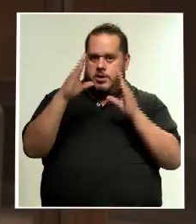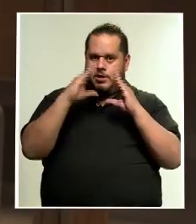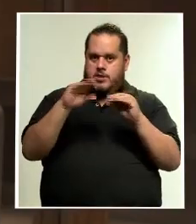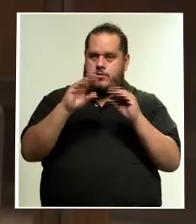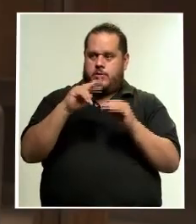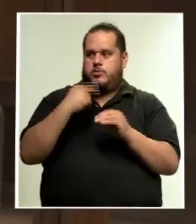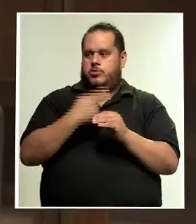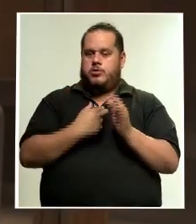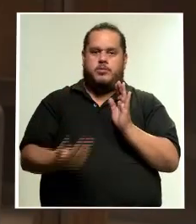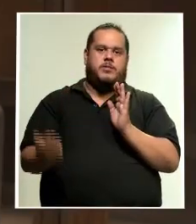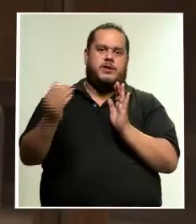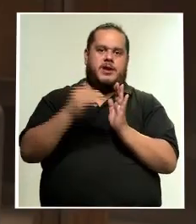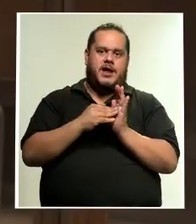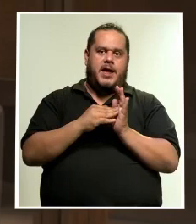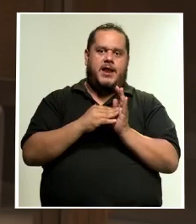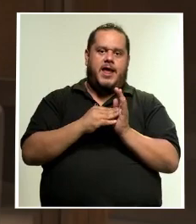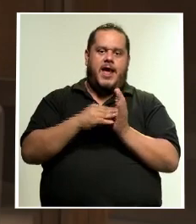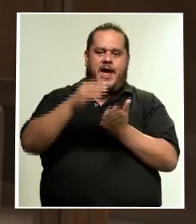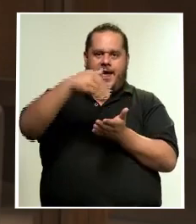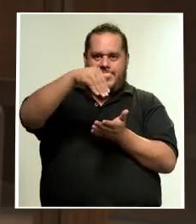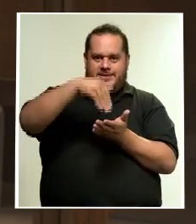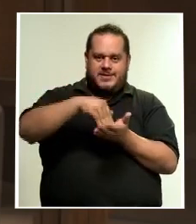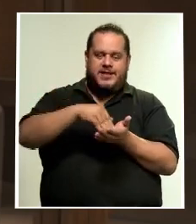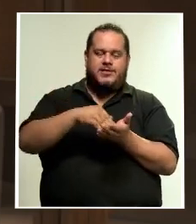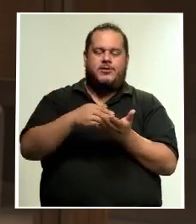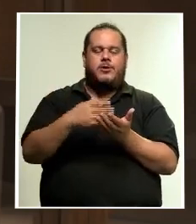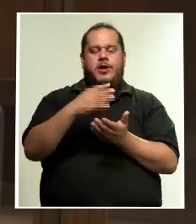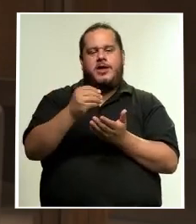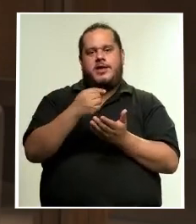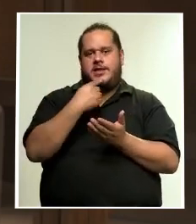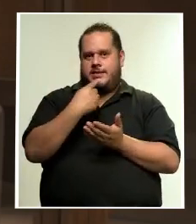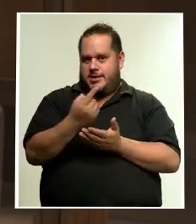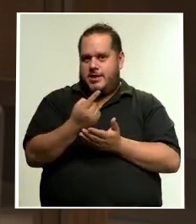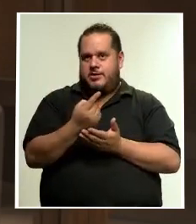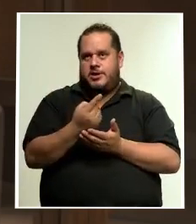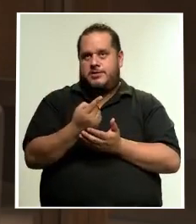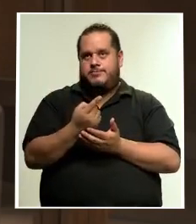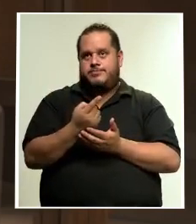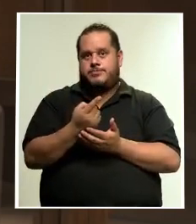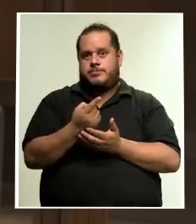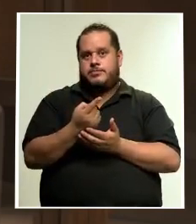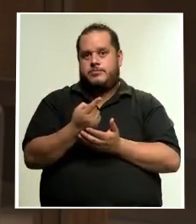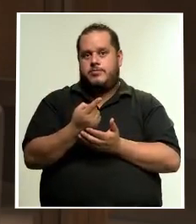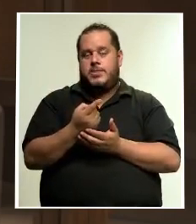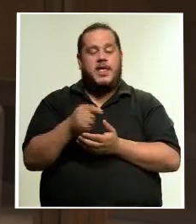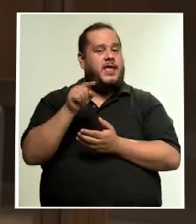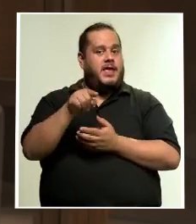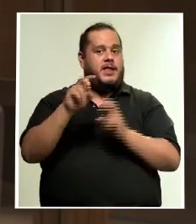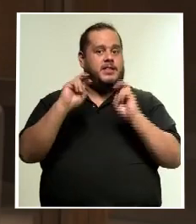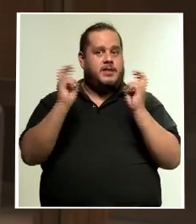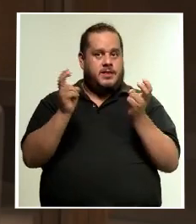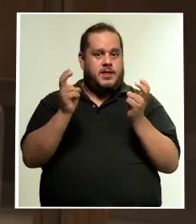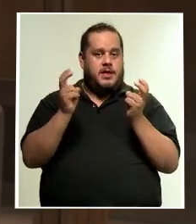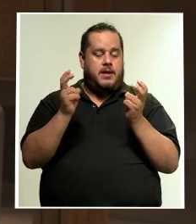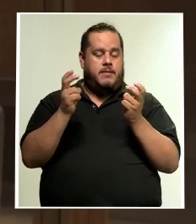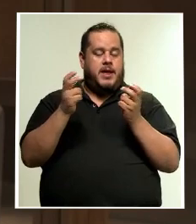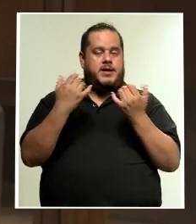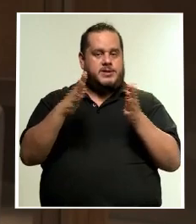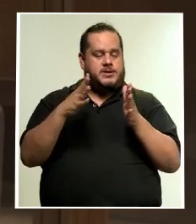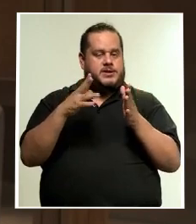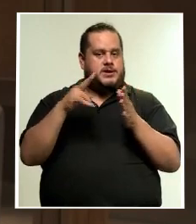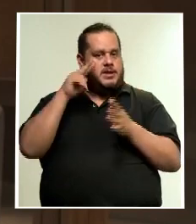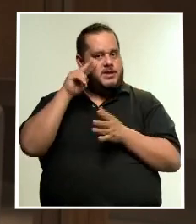vamos a regresar al set principal de Costa Rica Noticias, y nada más diciéndoles que este tema estaba previsto